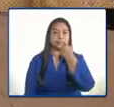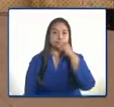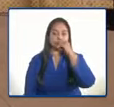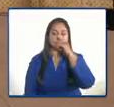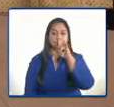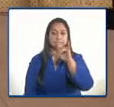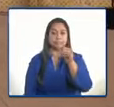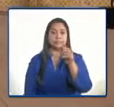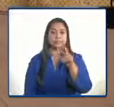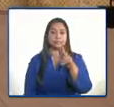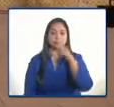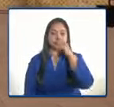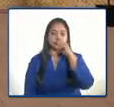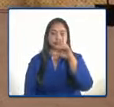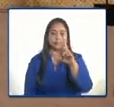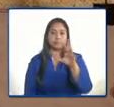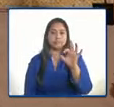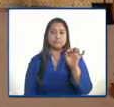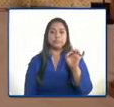Rodríguez.